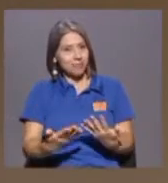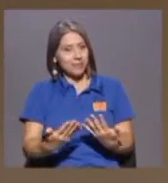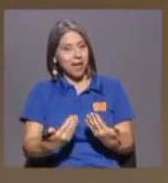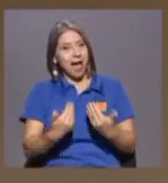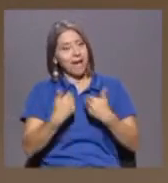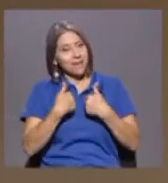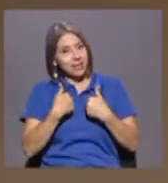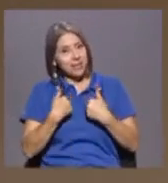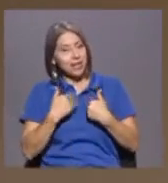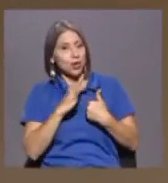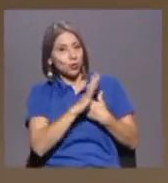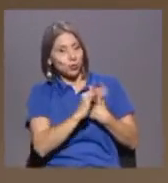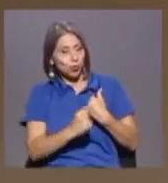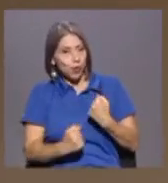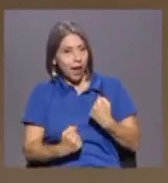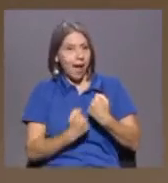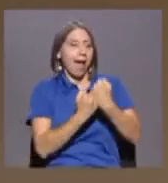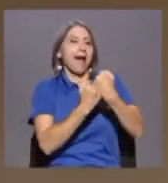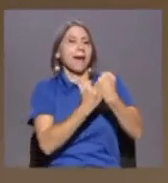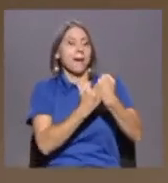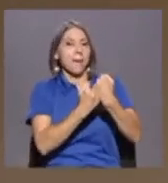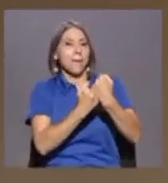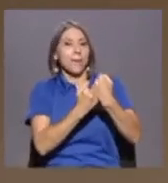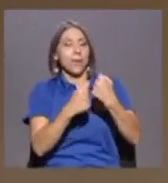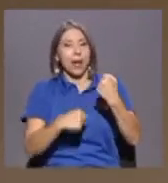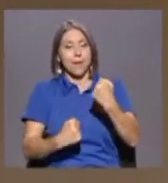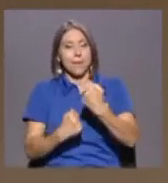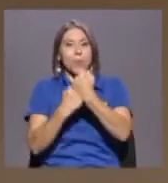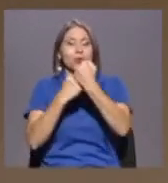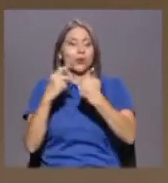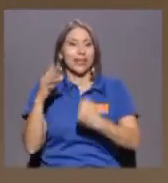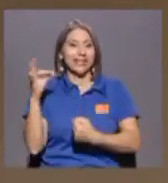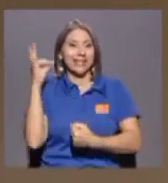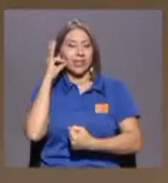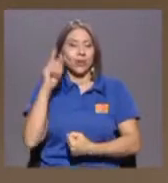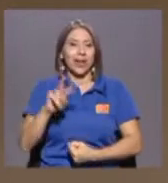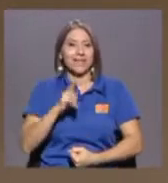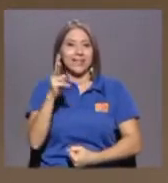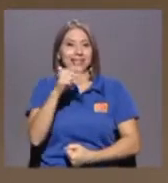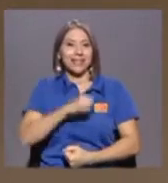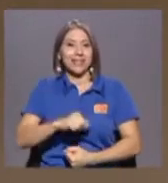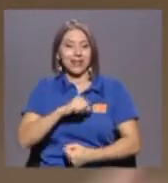contado con el apoyo de la señora vicerrectora y